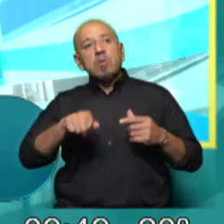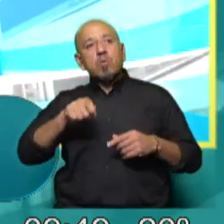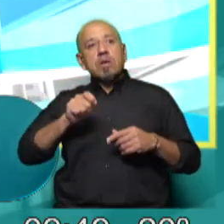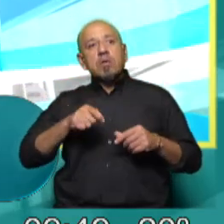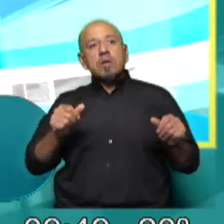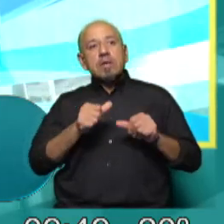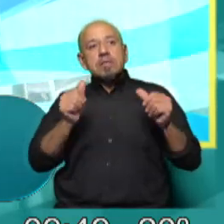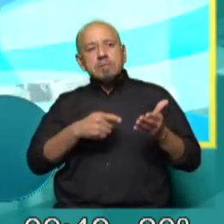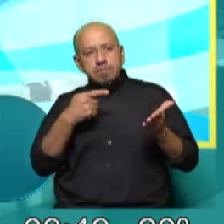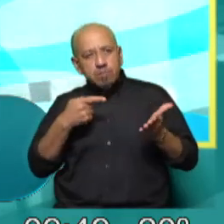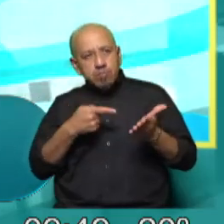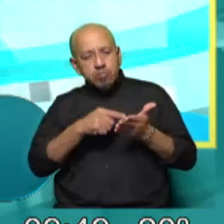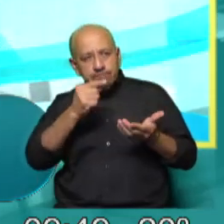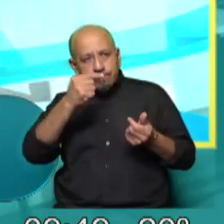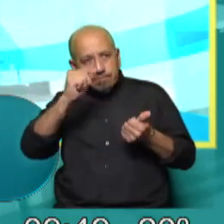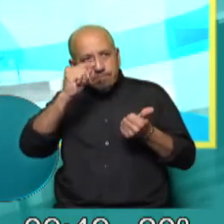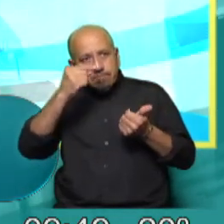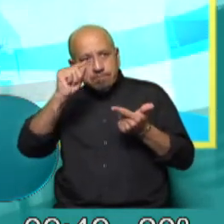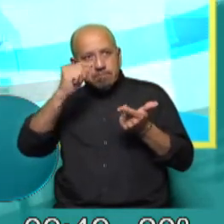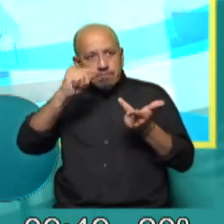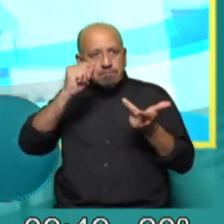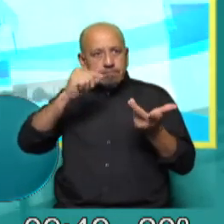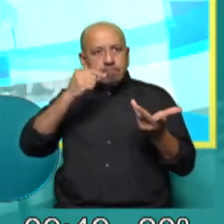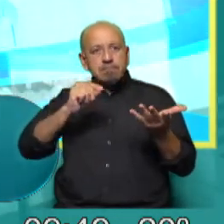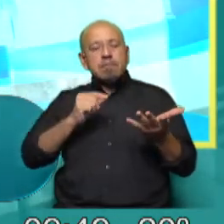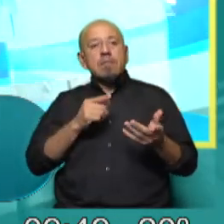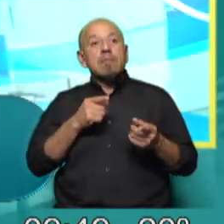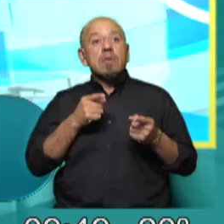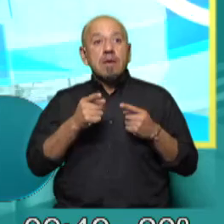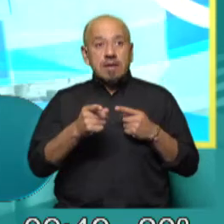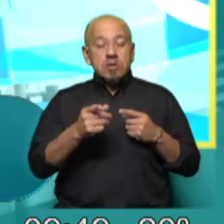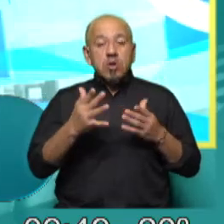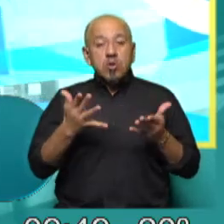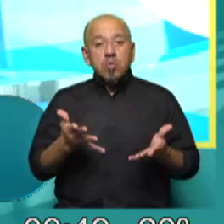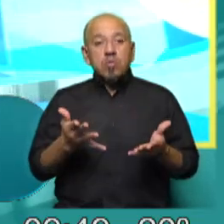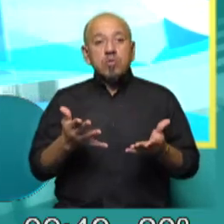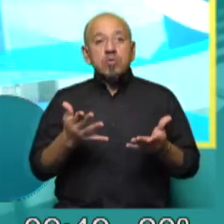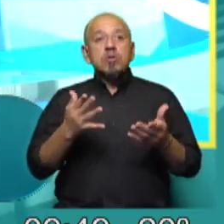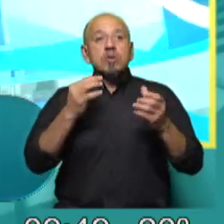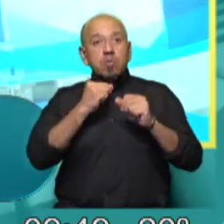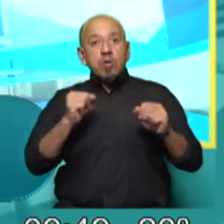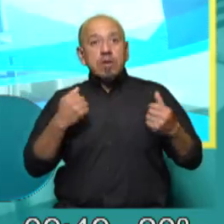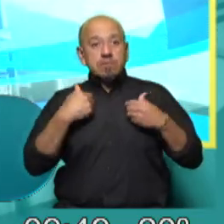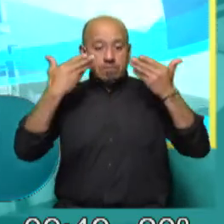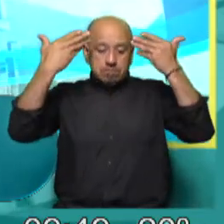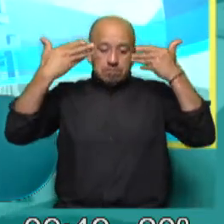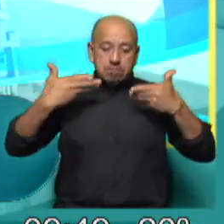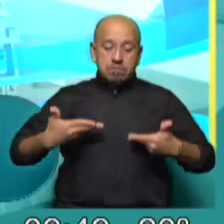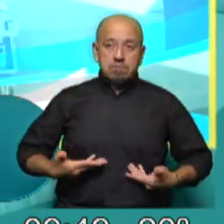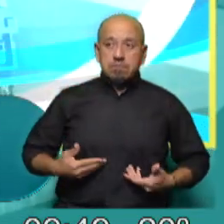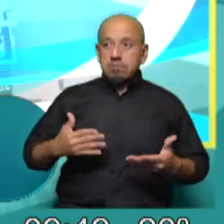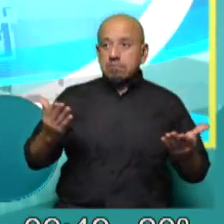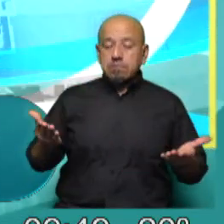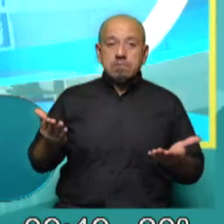una puntuación y de esa forma es como el atleta se puede lucir y en este